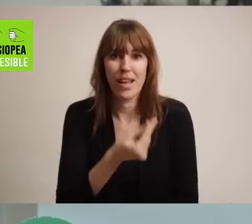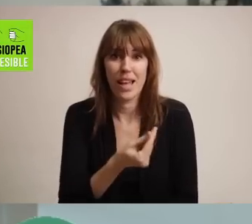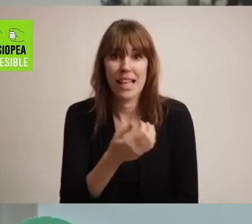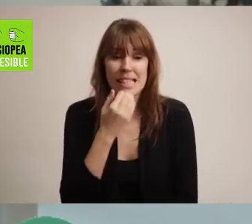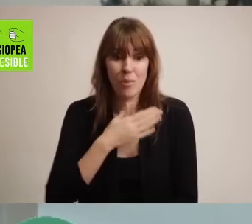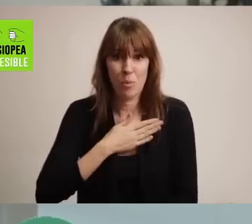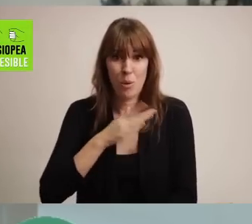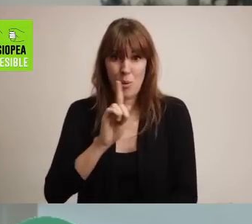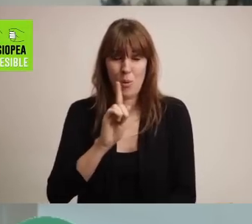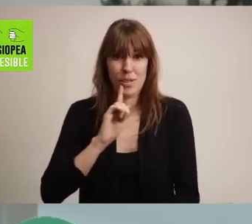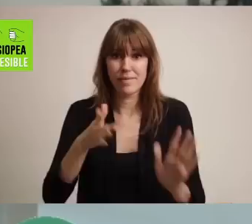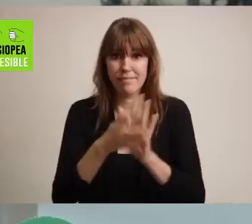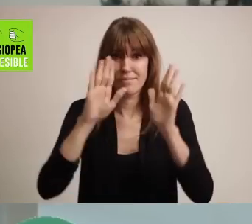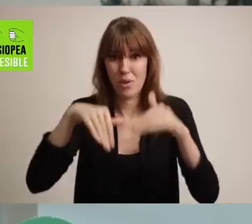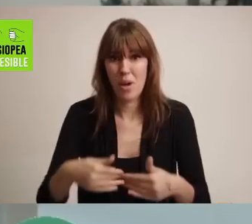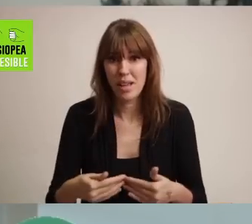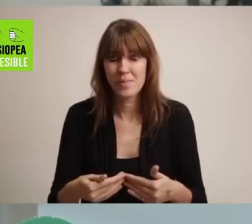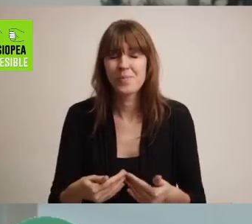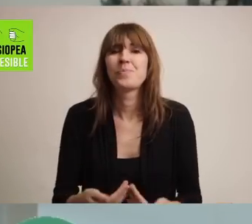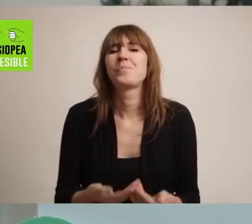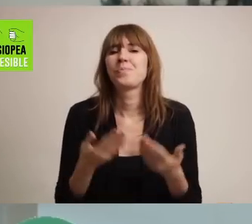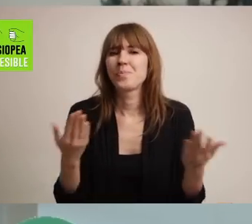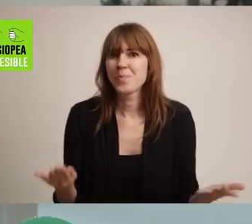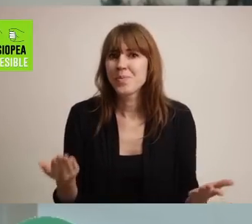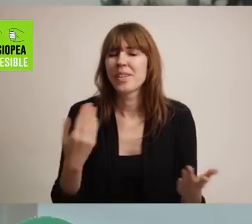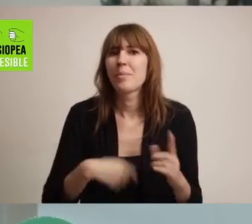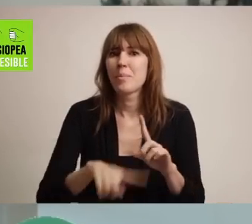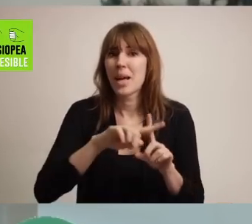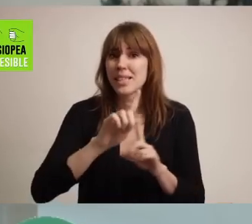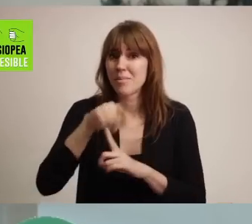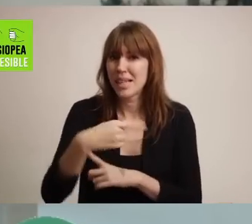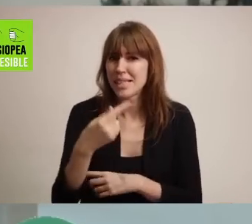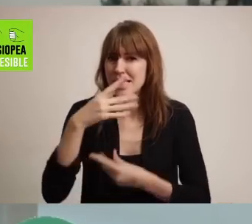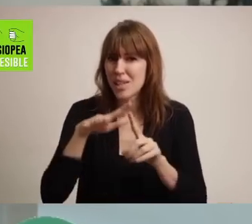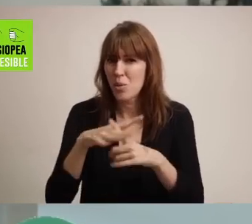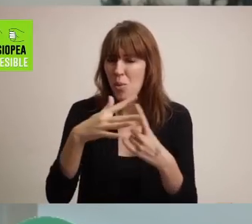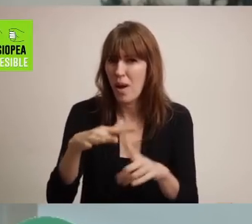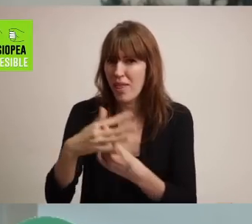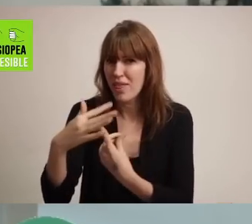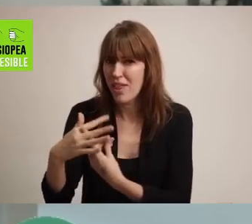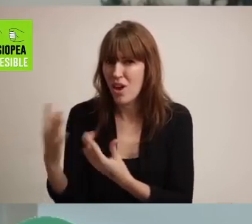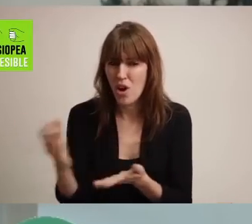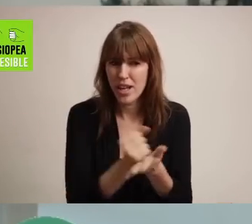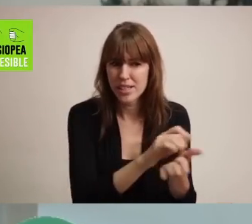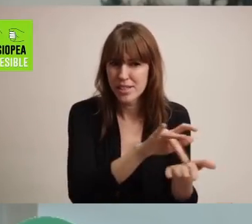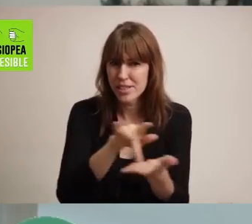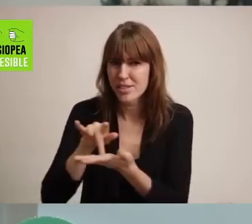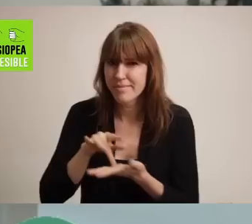sentido. Y por supuesto, no tenemos que perder el discernimiento para poder llegar a la